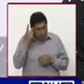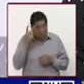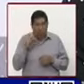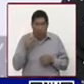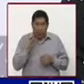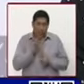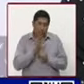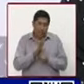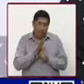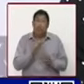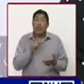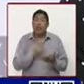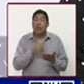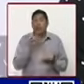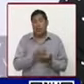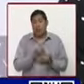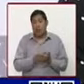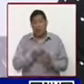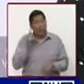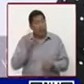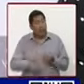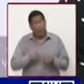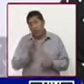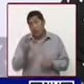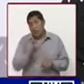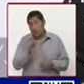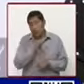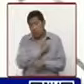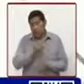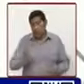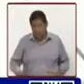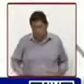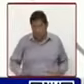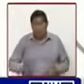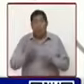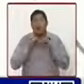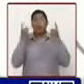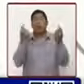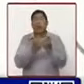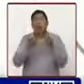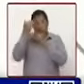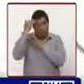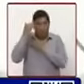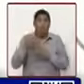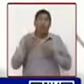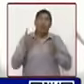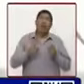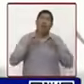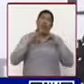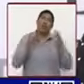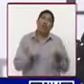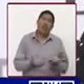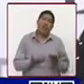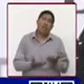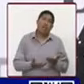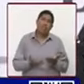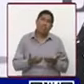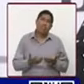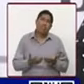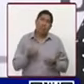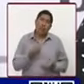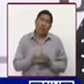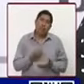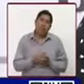hay una presión, estos recursos no van a poder ser utilizados por los gobiernos municipales del departamento de Santa Cruz. De manera general, reformulado el